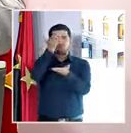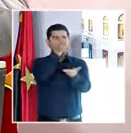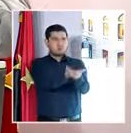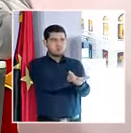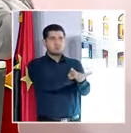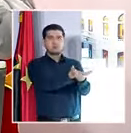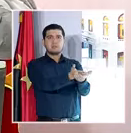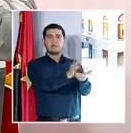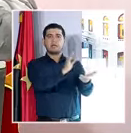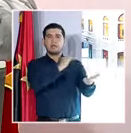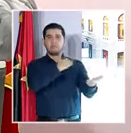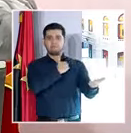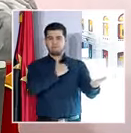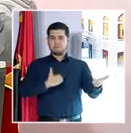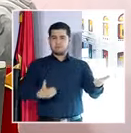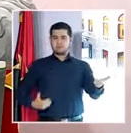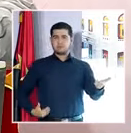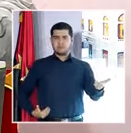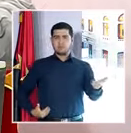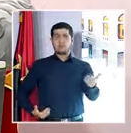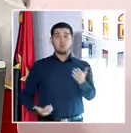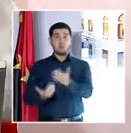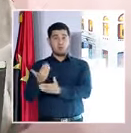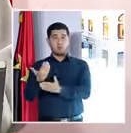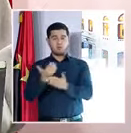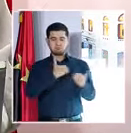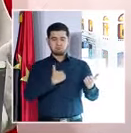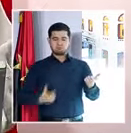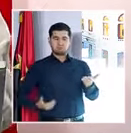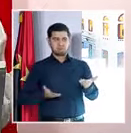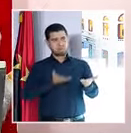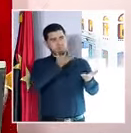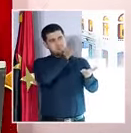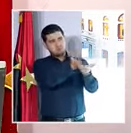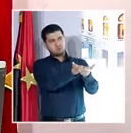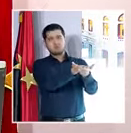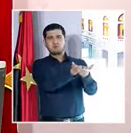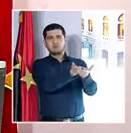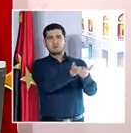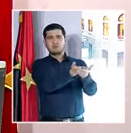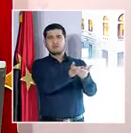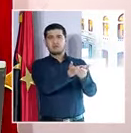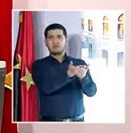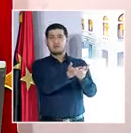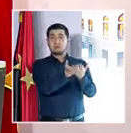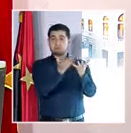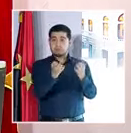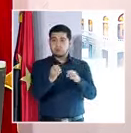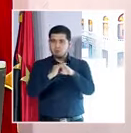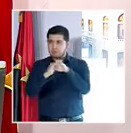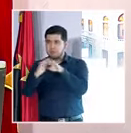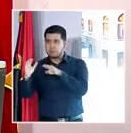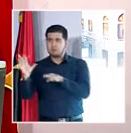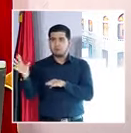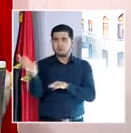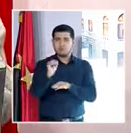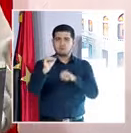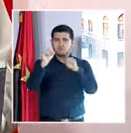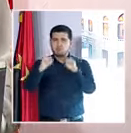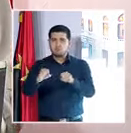señores congresistas, en las próximas semanas quiero invitarlos a que me acompañen